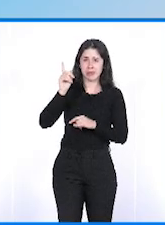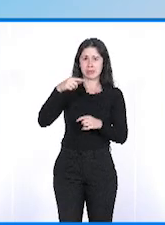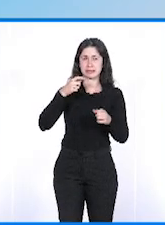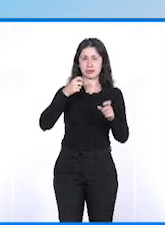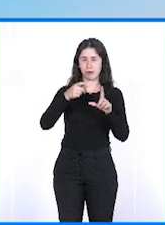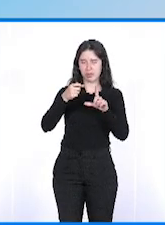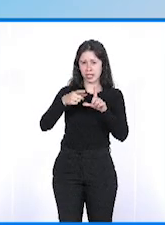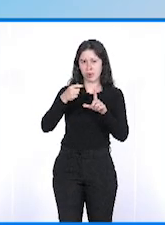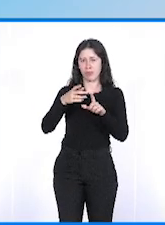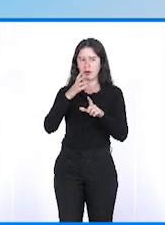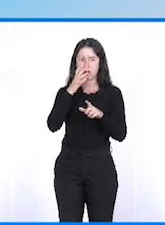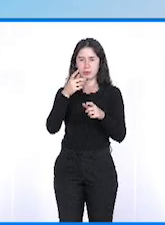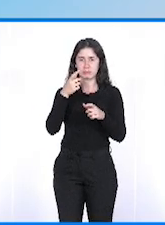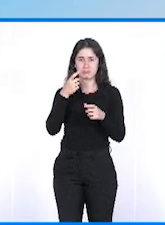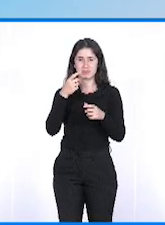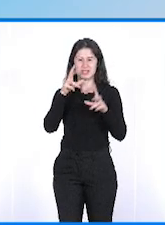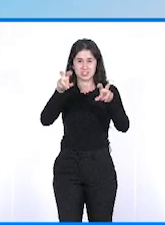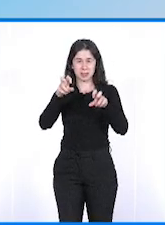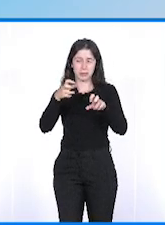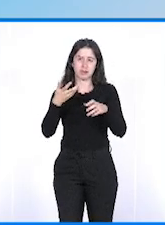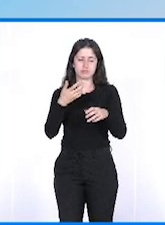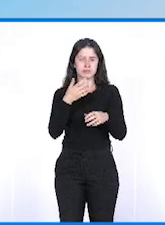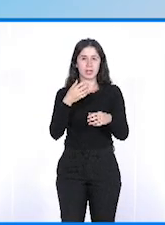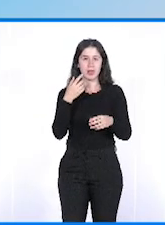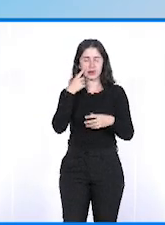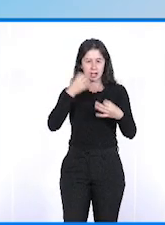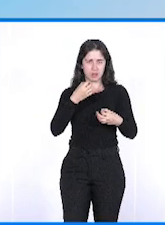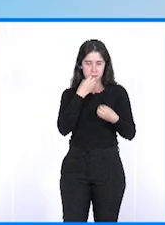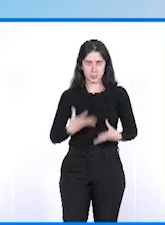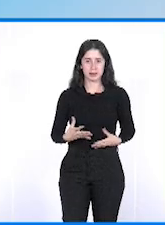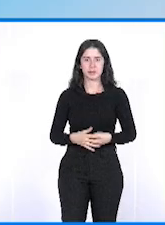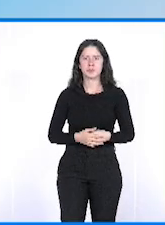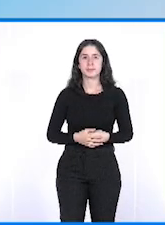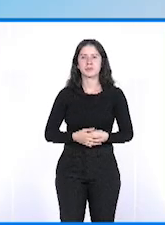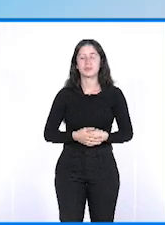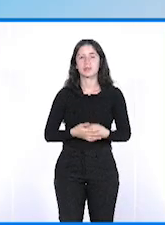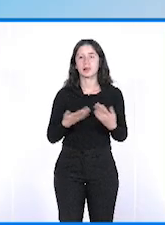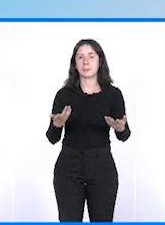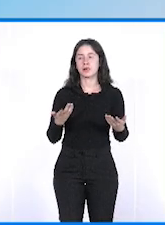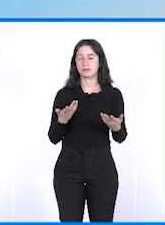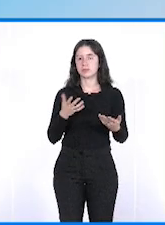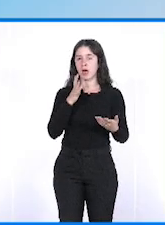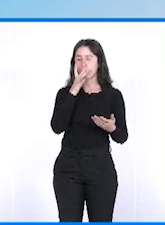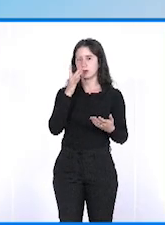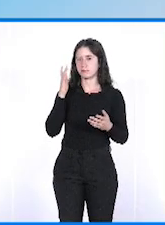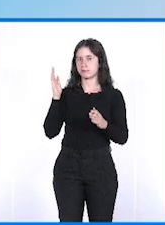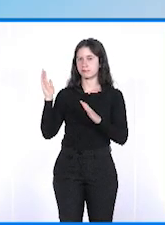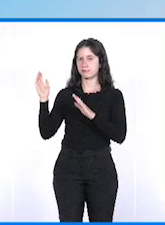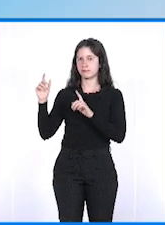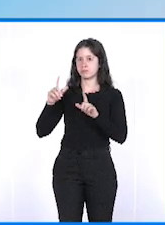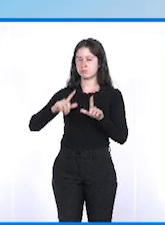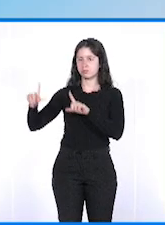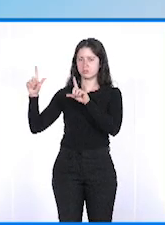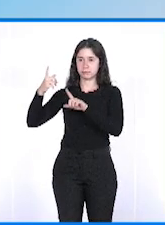dato no lo entiendo y tal la verdad que bueno ha estado muy bien no eh Y bueno estos son los y Bueno voy a pasar un poco a Supongo lo que